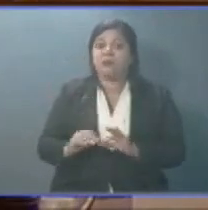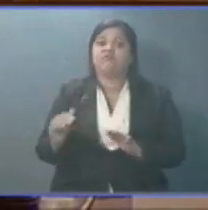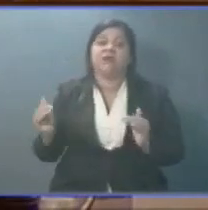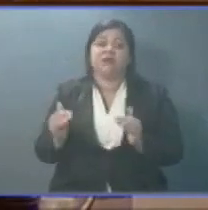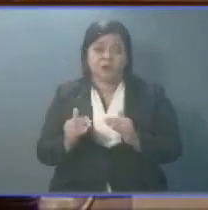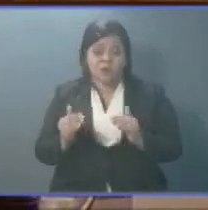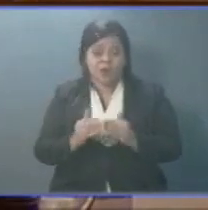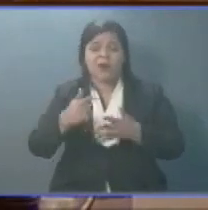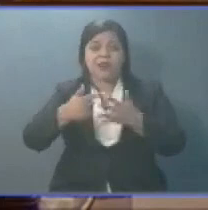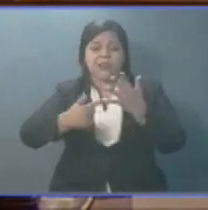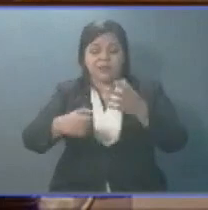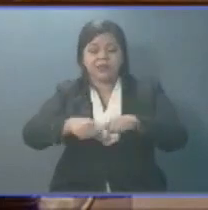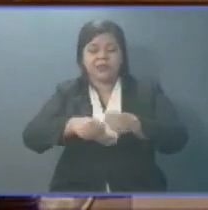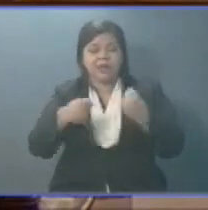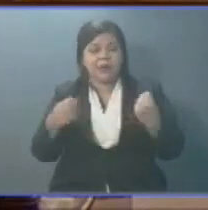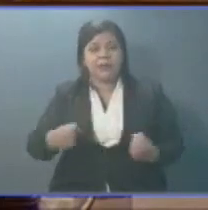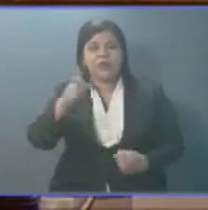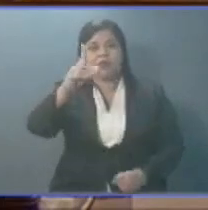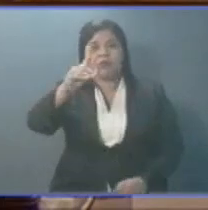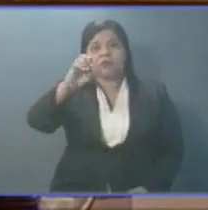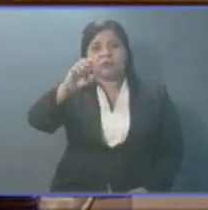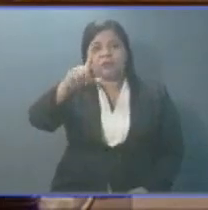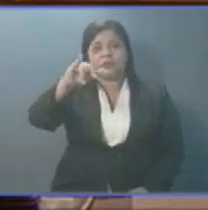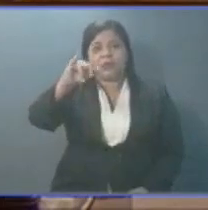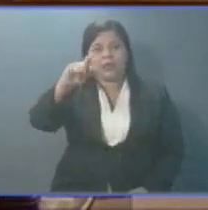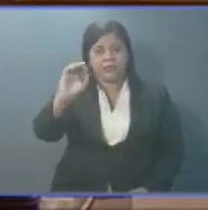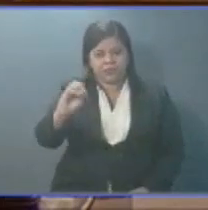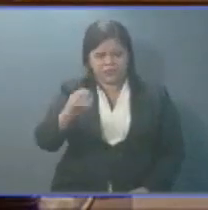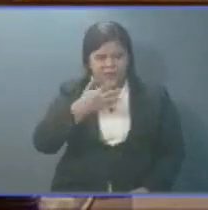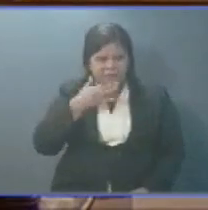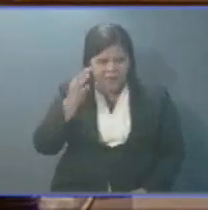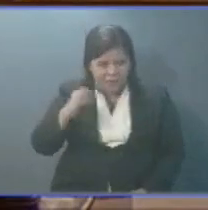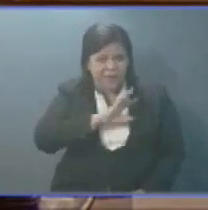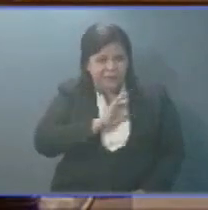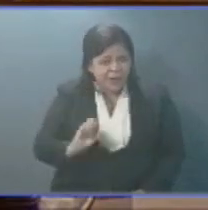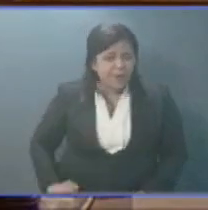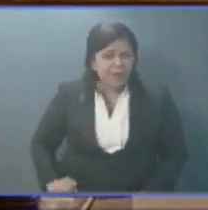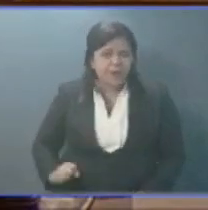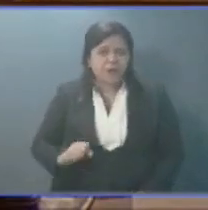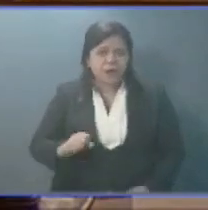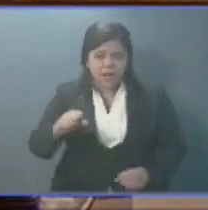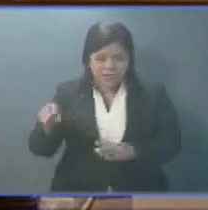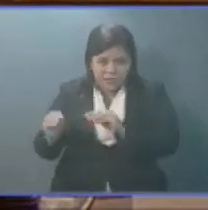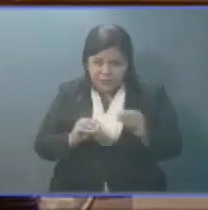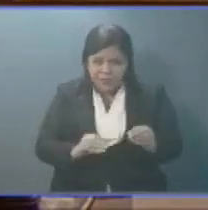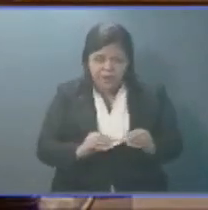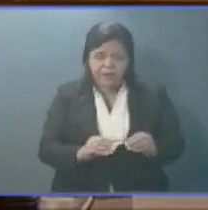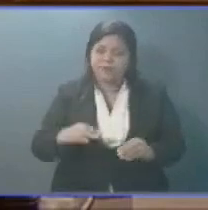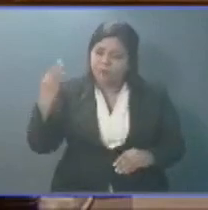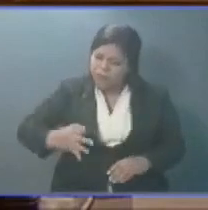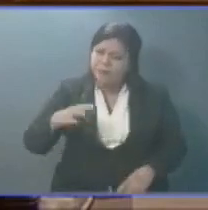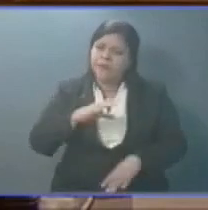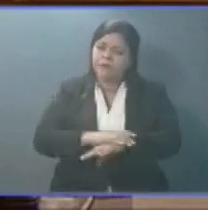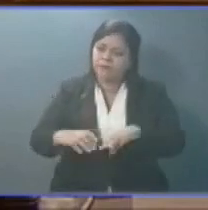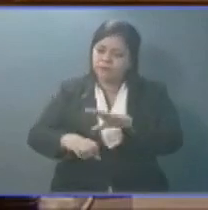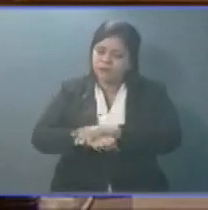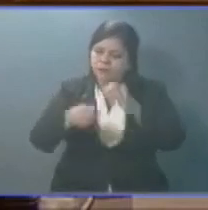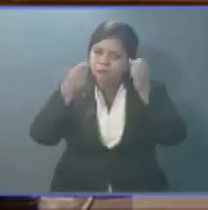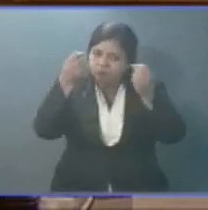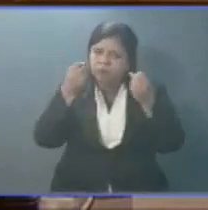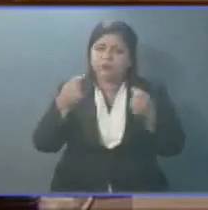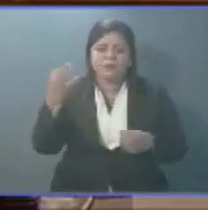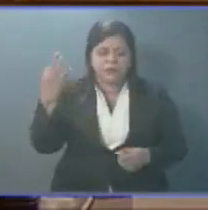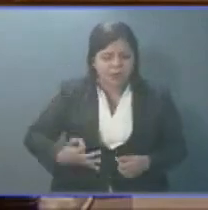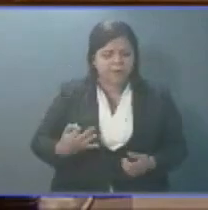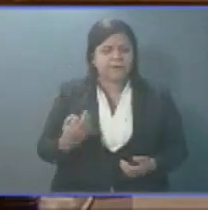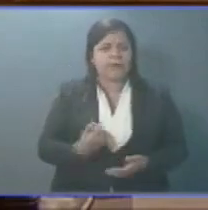que si se aplicará la legislación en este país estuvieran presos porque quien recurre a los directivos son los delincuentes